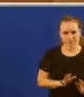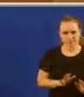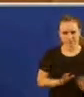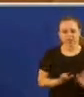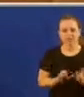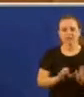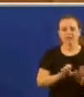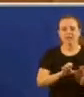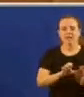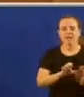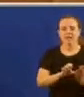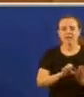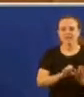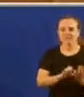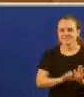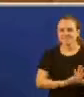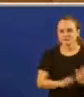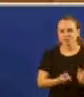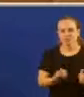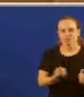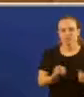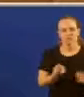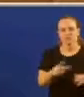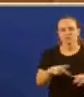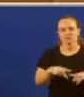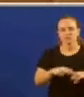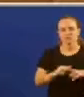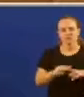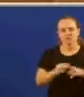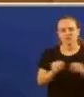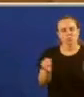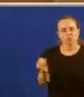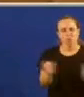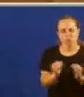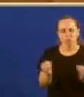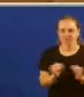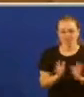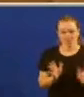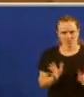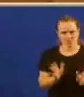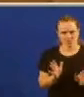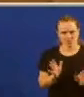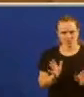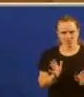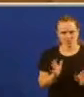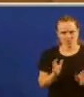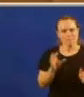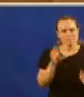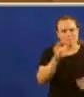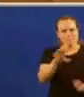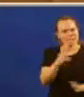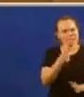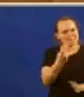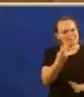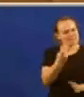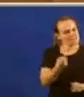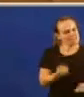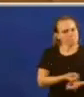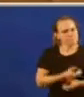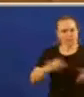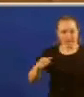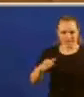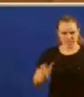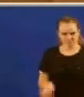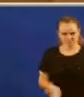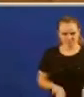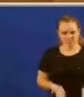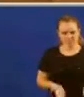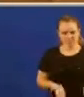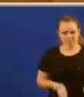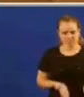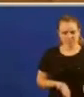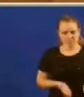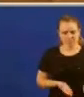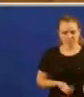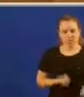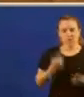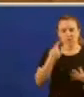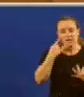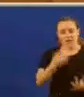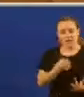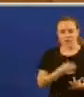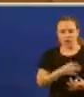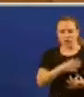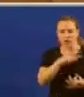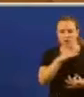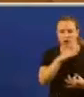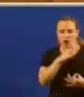sempre foi un instrumento cativo pequeno para as necesidades do noso país o certo é que neste momento está dinamitado